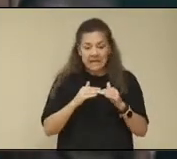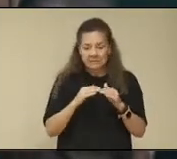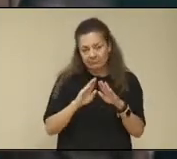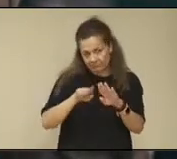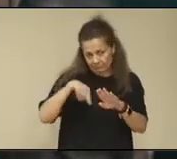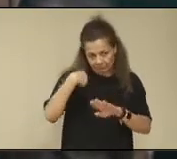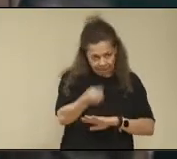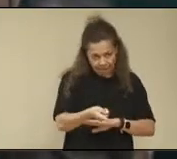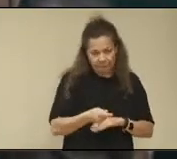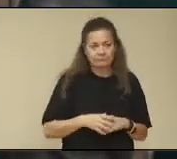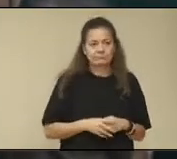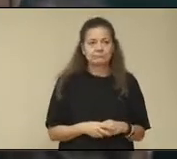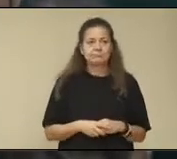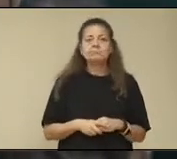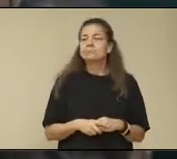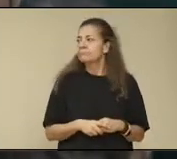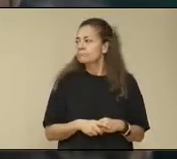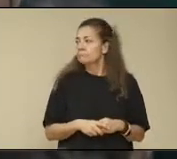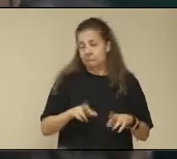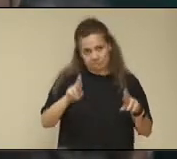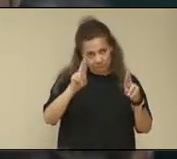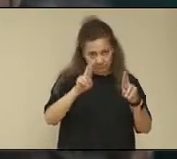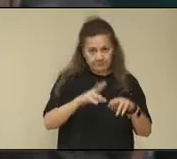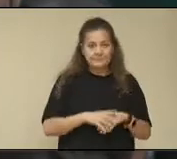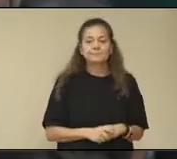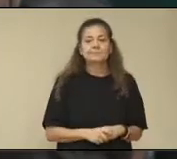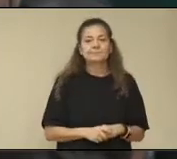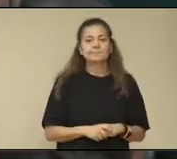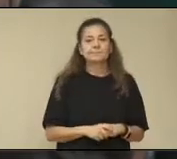después. Muy bien. Esperemos.